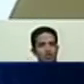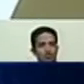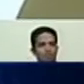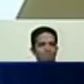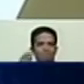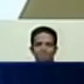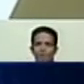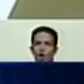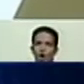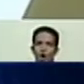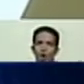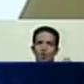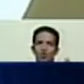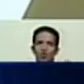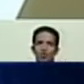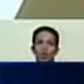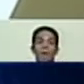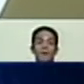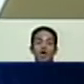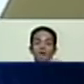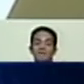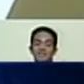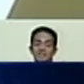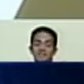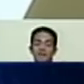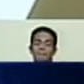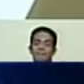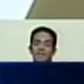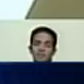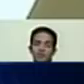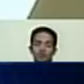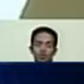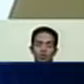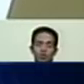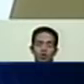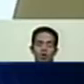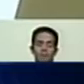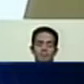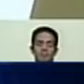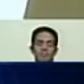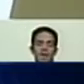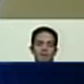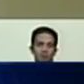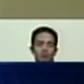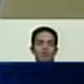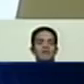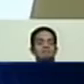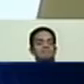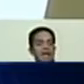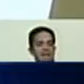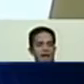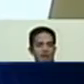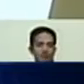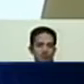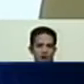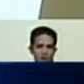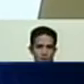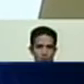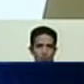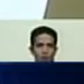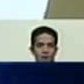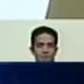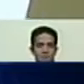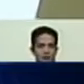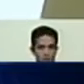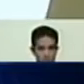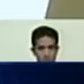Unidas, pero el viceministro de Cooperación Económica, Ramón Gordills, y el encargado de negocios de los Estados